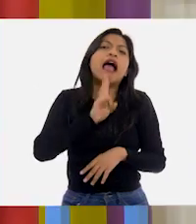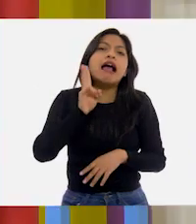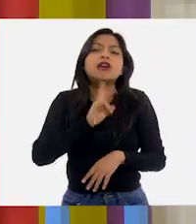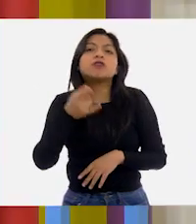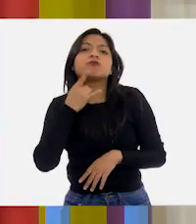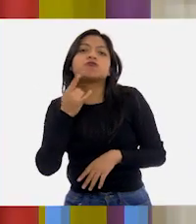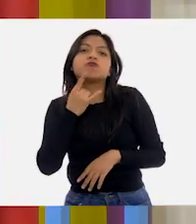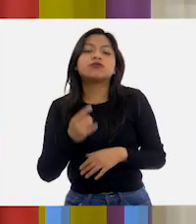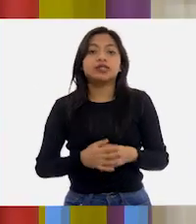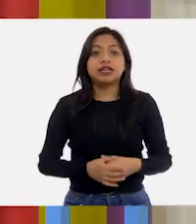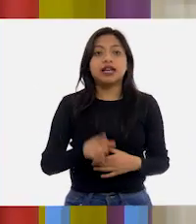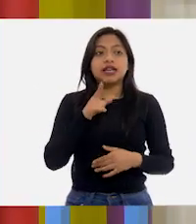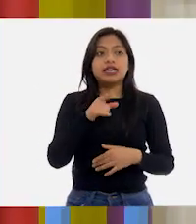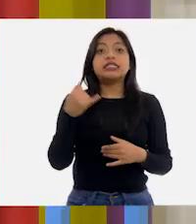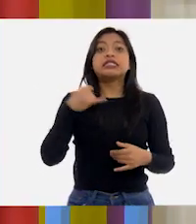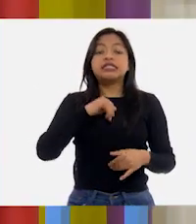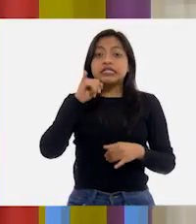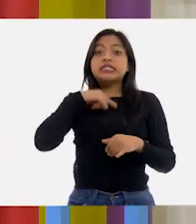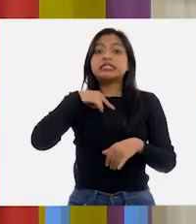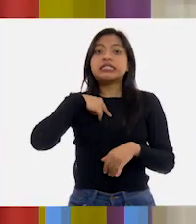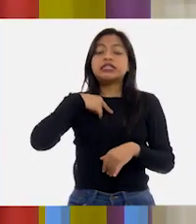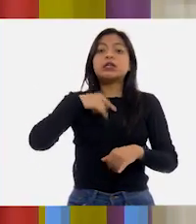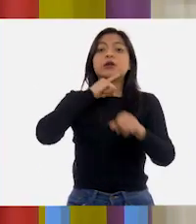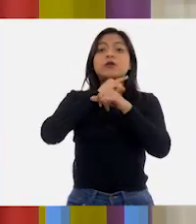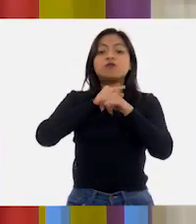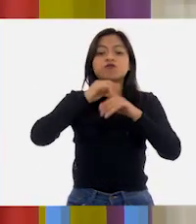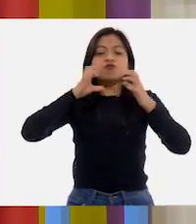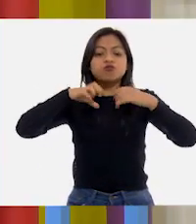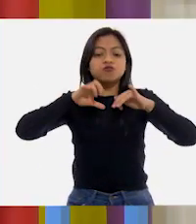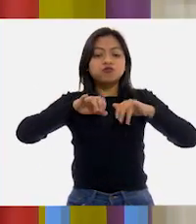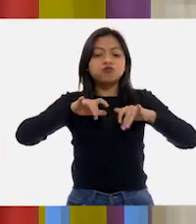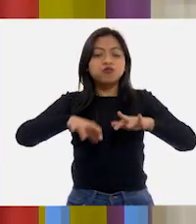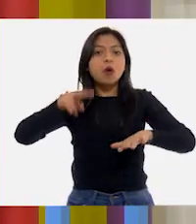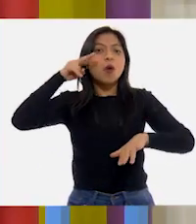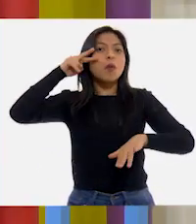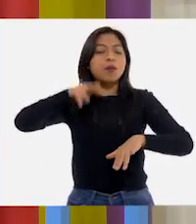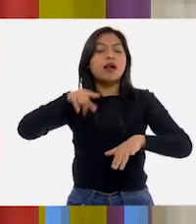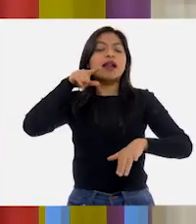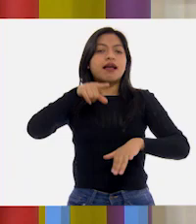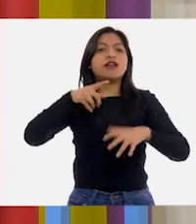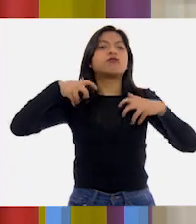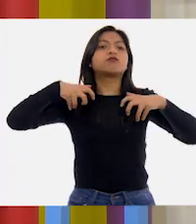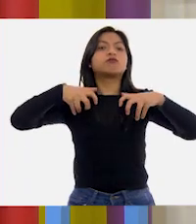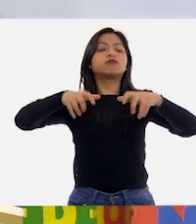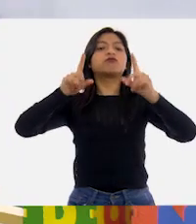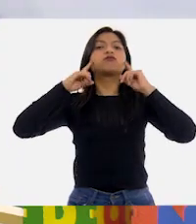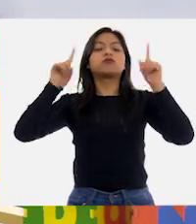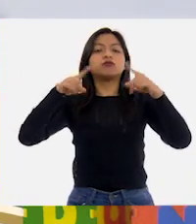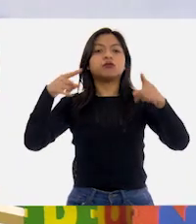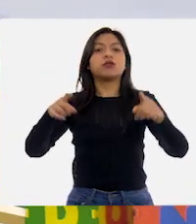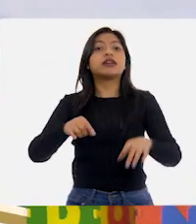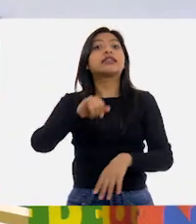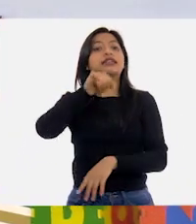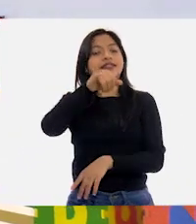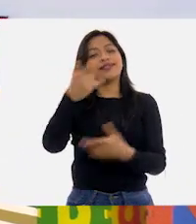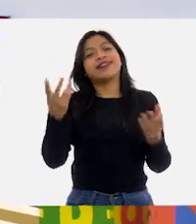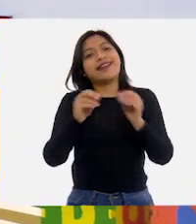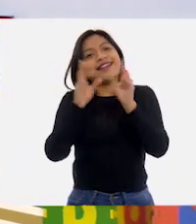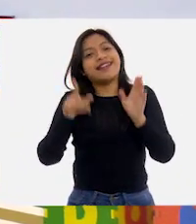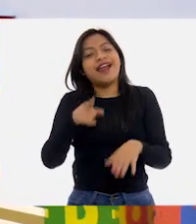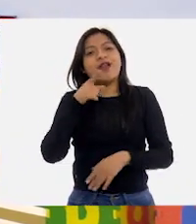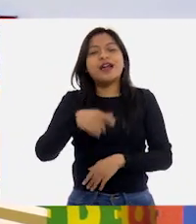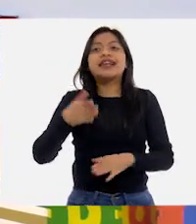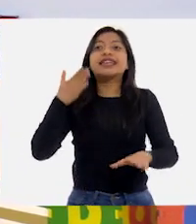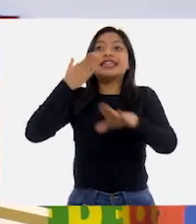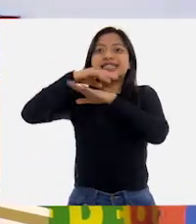Sí, si no te digo virtual, yo lo he visto virtual. En la computadora he podido ver algunos así. Efectivamente, entonces la experiencia de